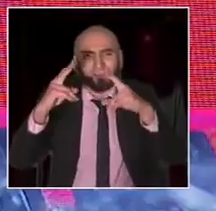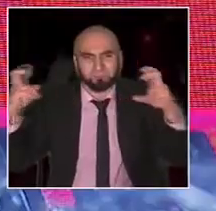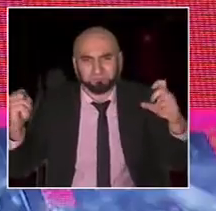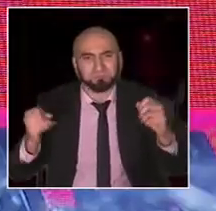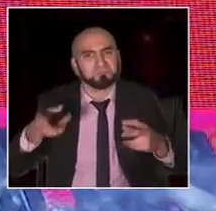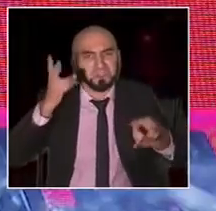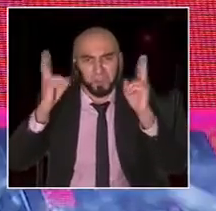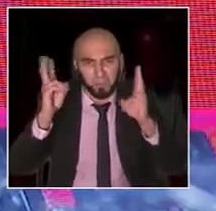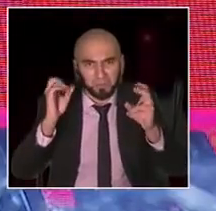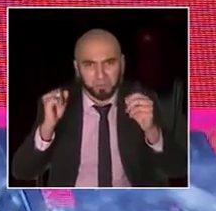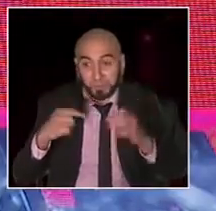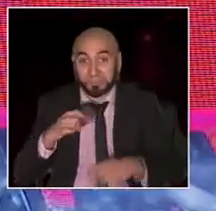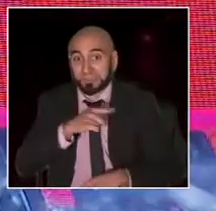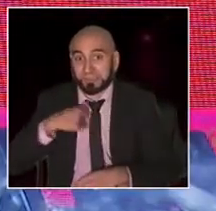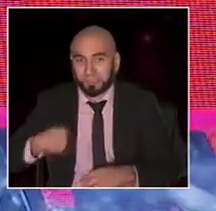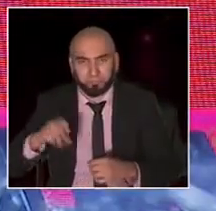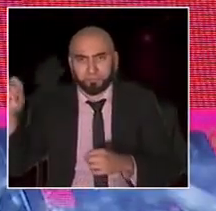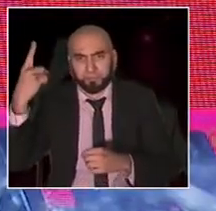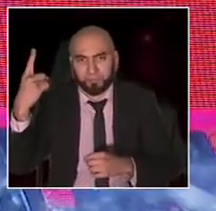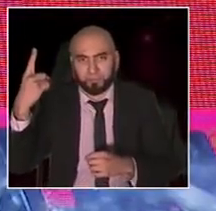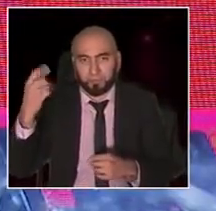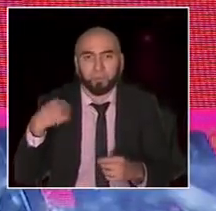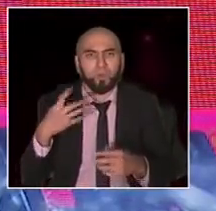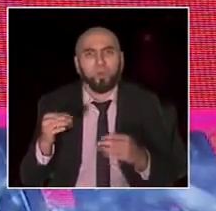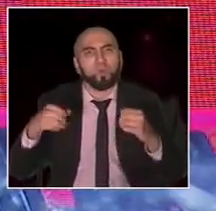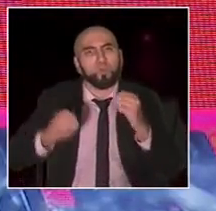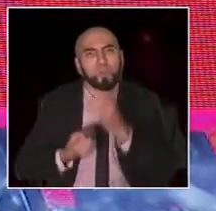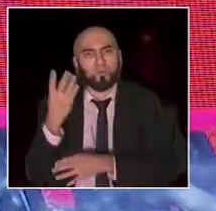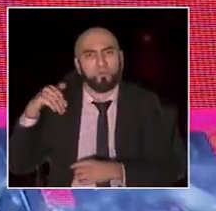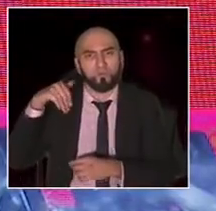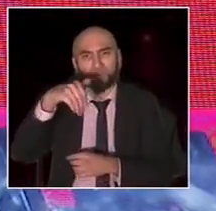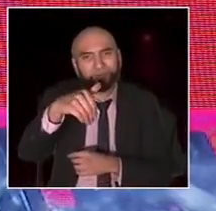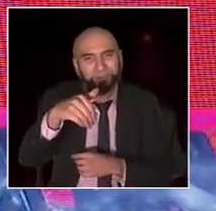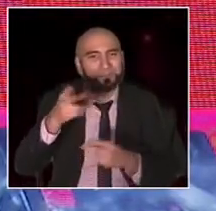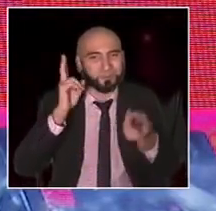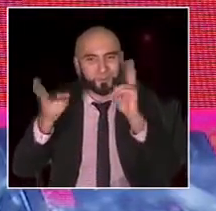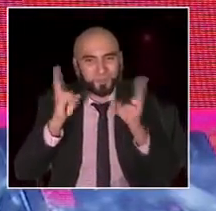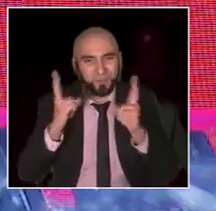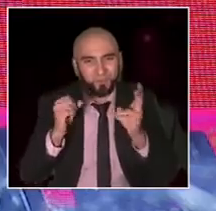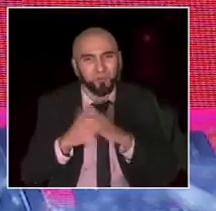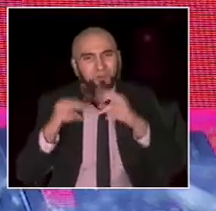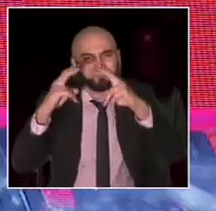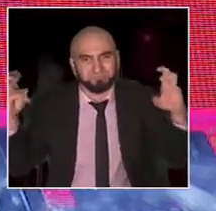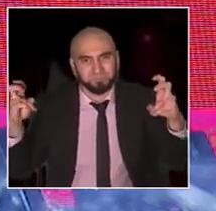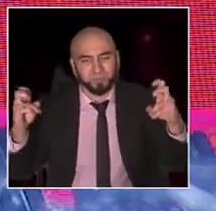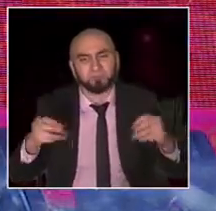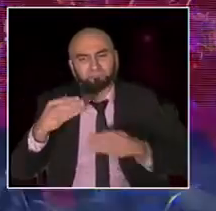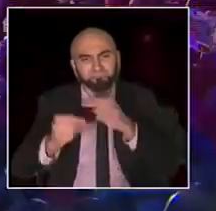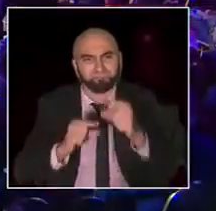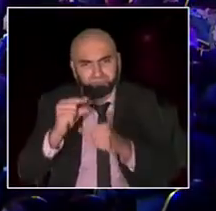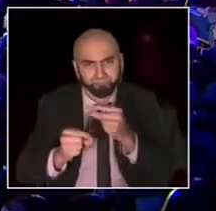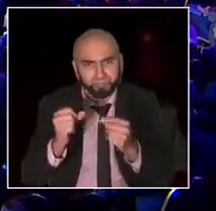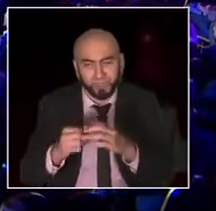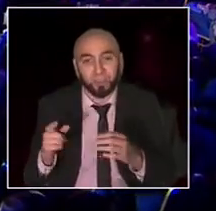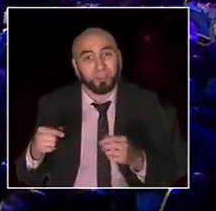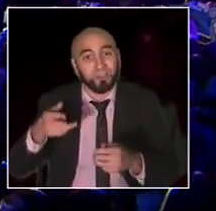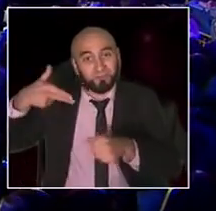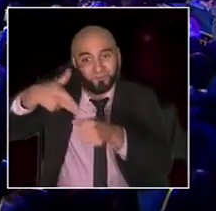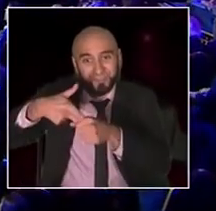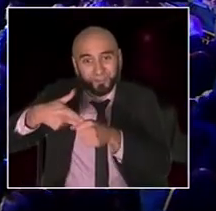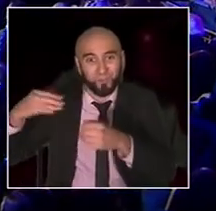China, con la introducción de los buses eléctricos que van a reemplazar íntegramente a los buses con combustibles fósiles, no